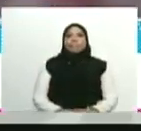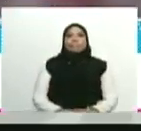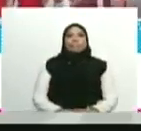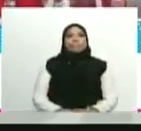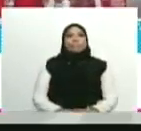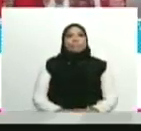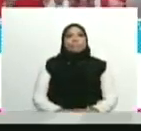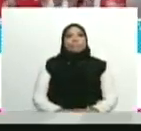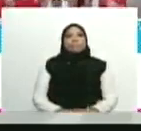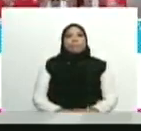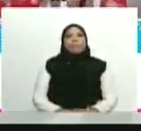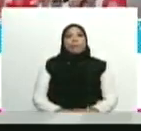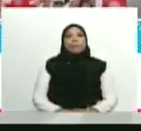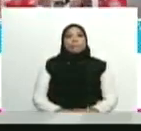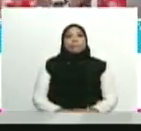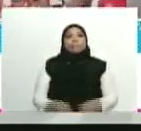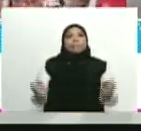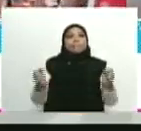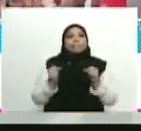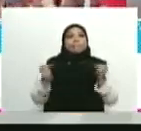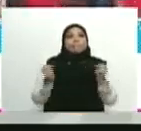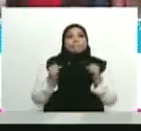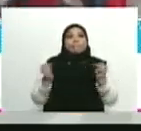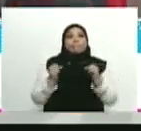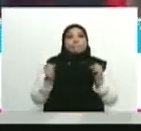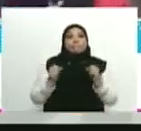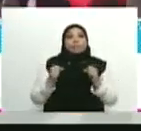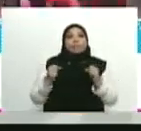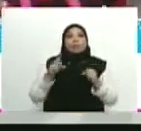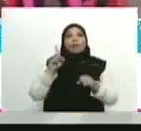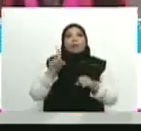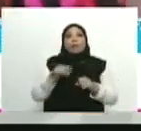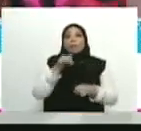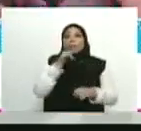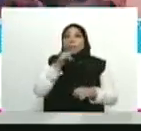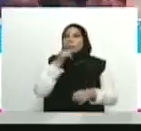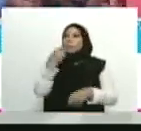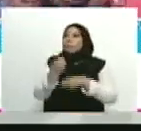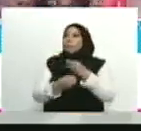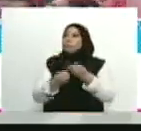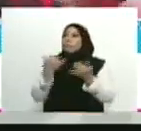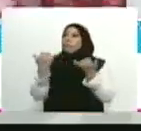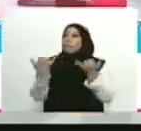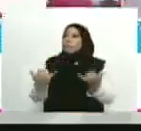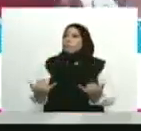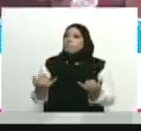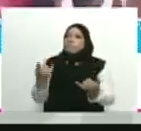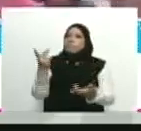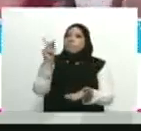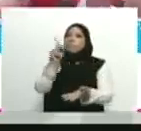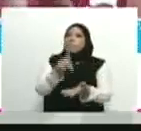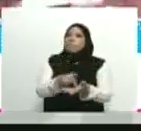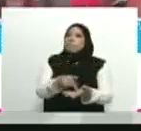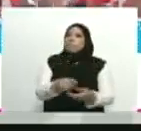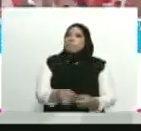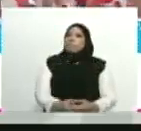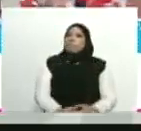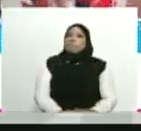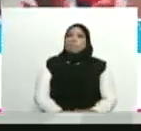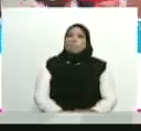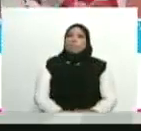En Mérida también la gente de Santa Cruz de Mora. ¿Ah? ¿Tú eres de Santa Cruz de Mora,